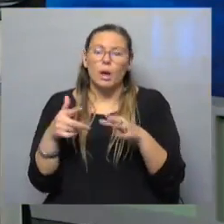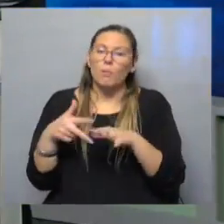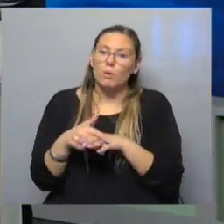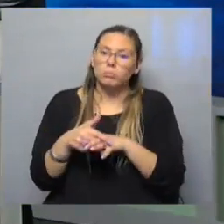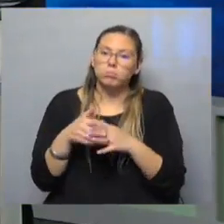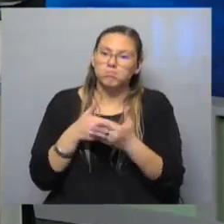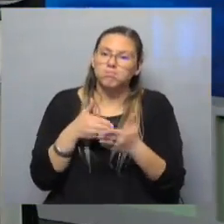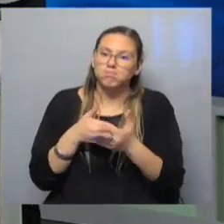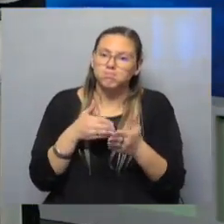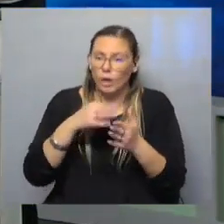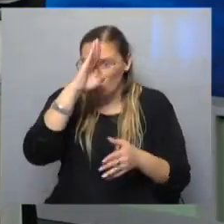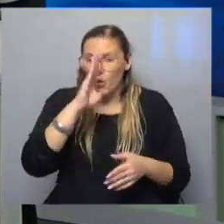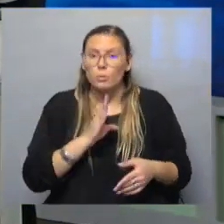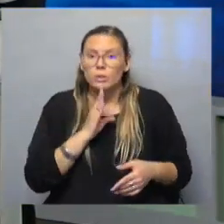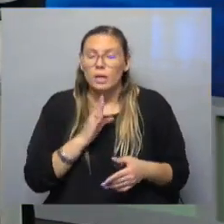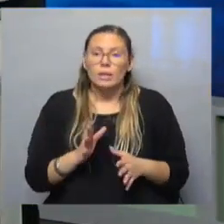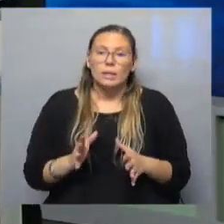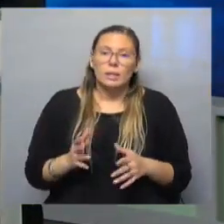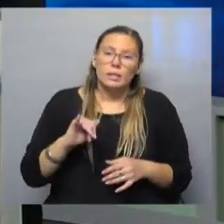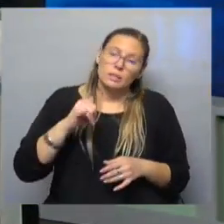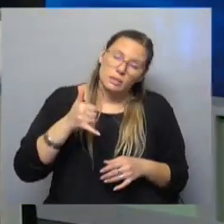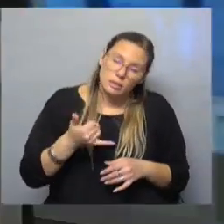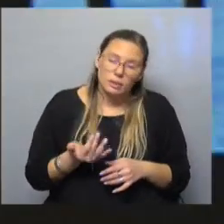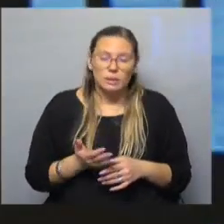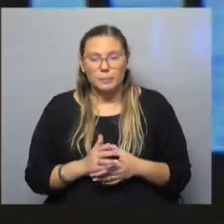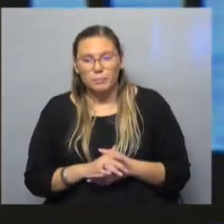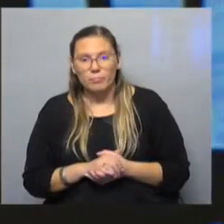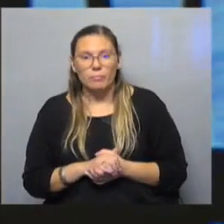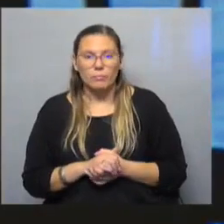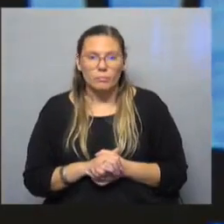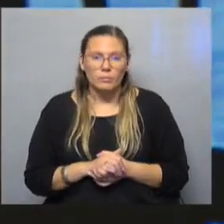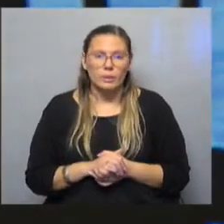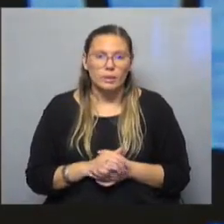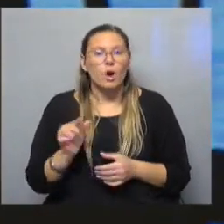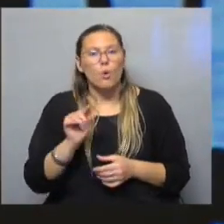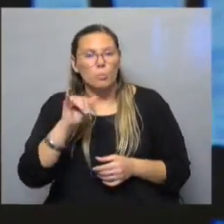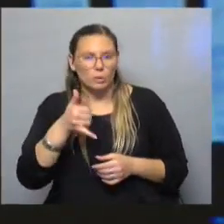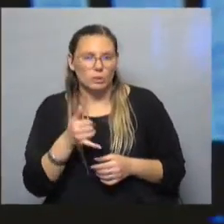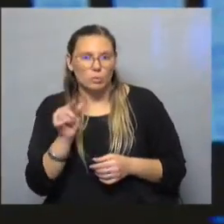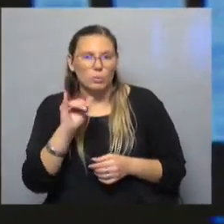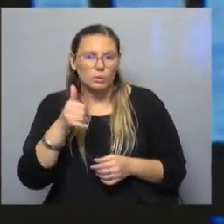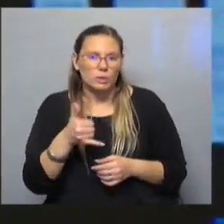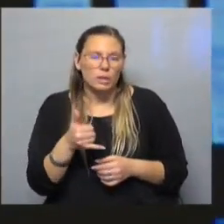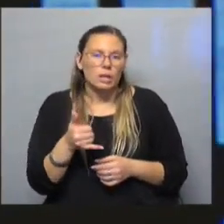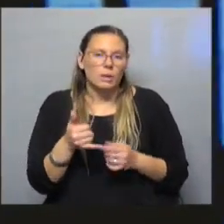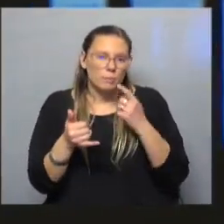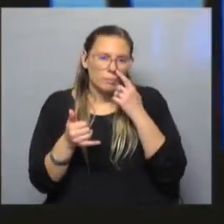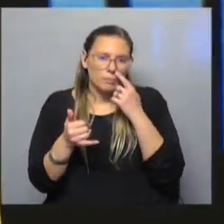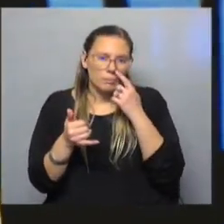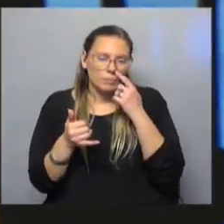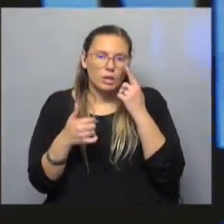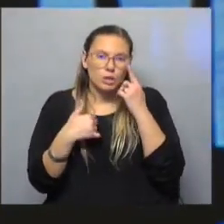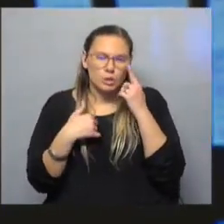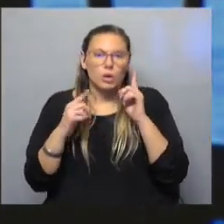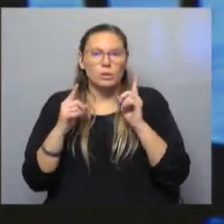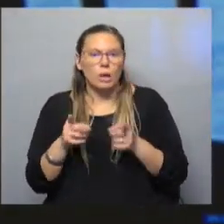la hipoacusia? Sí, o sea... Un poco sí, un poco sí. Igual como que yo